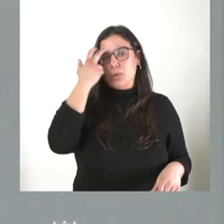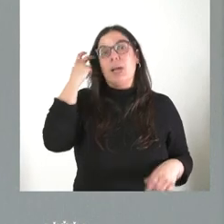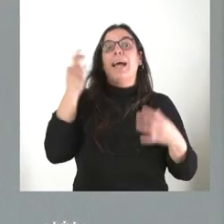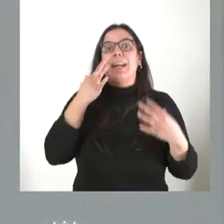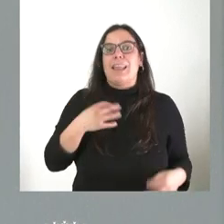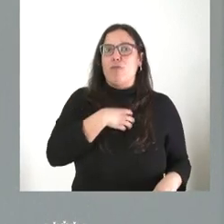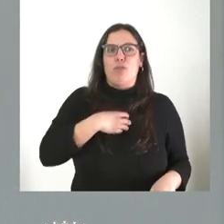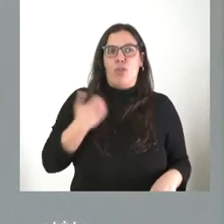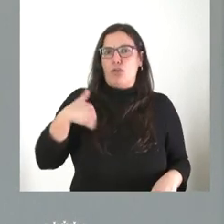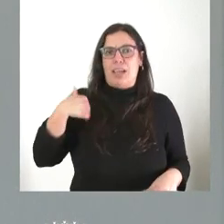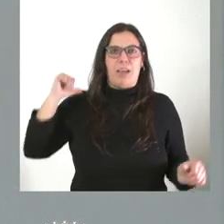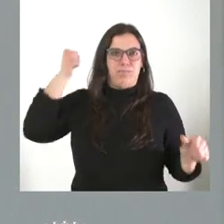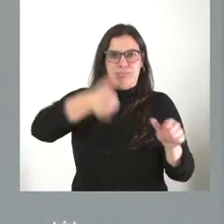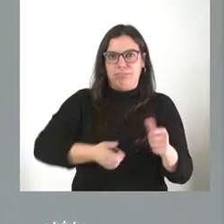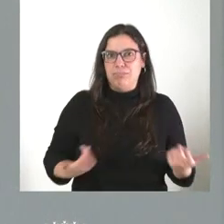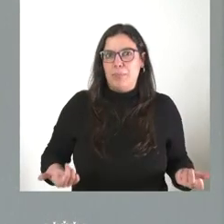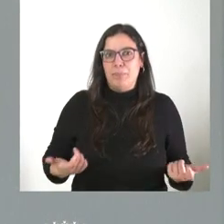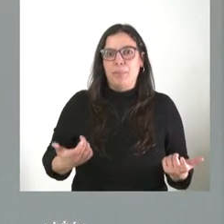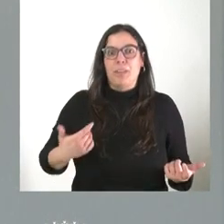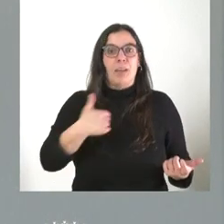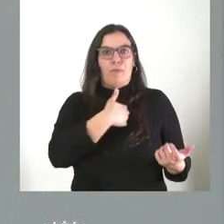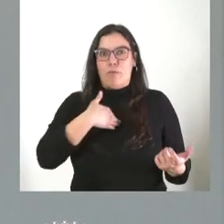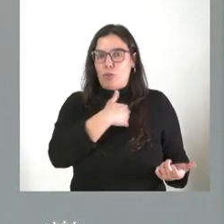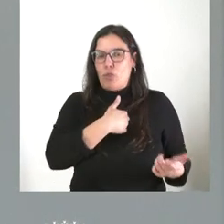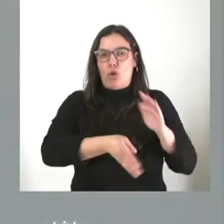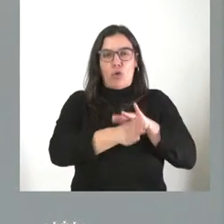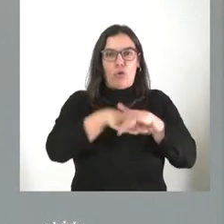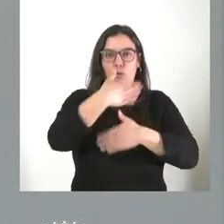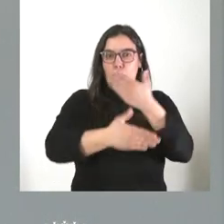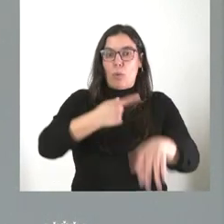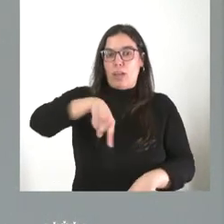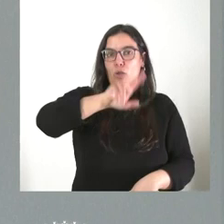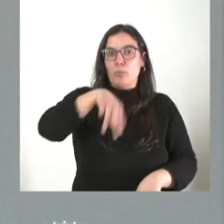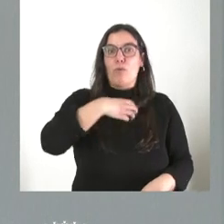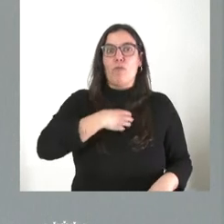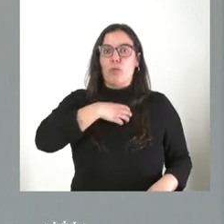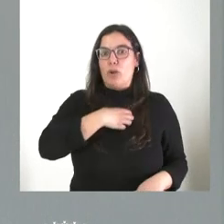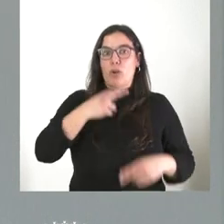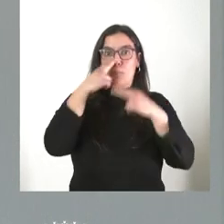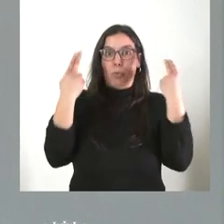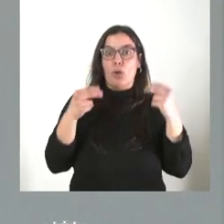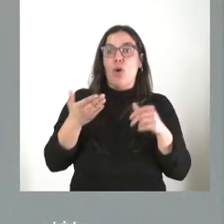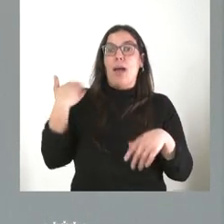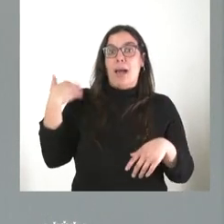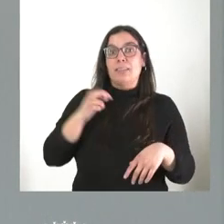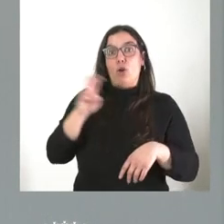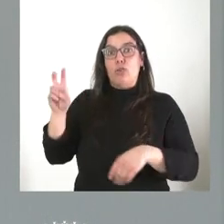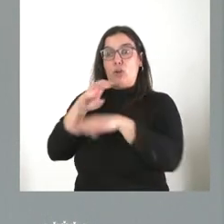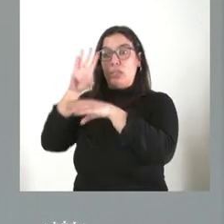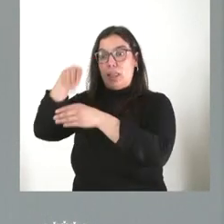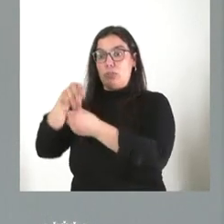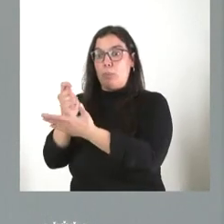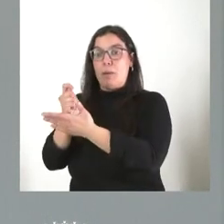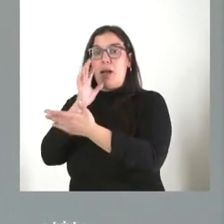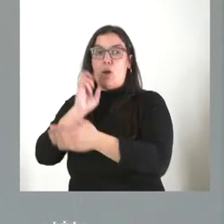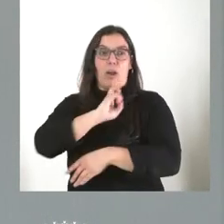función que ya existía previamente es una función que sigue ejerciéndose son empleados públicos que la venían cobrando antes en otra consejería Y actualmente